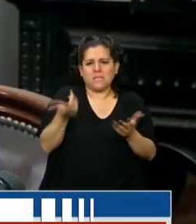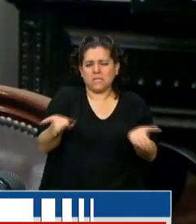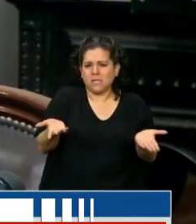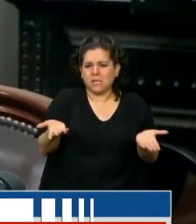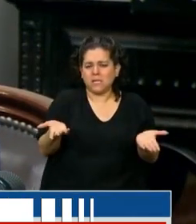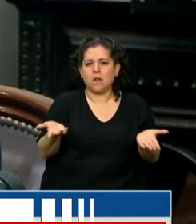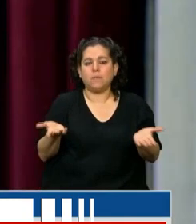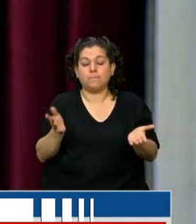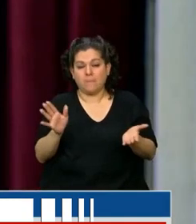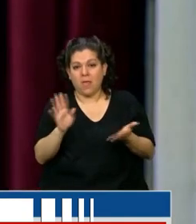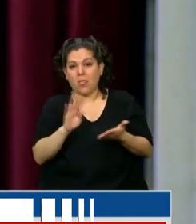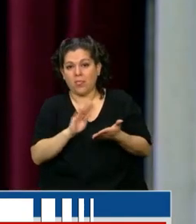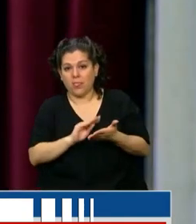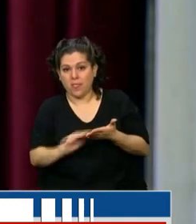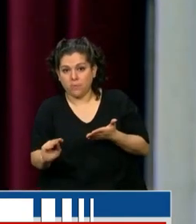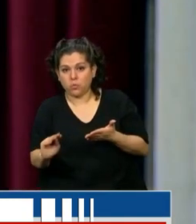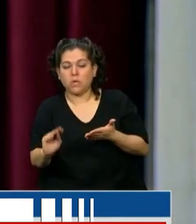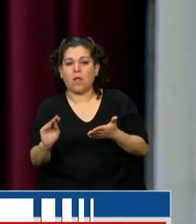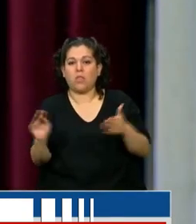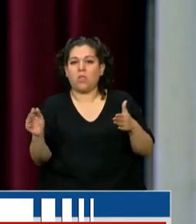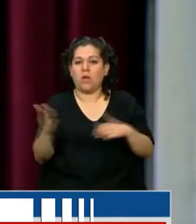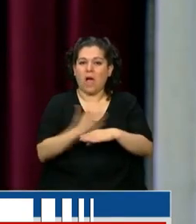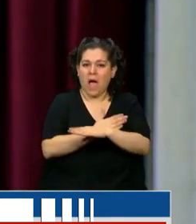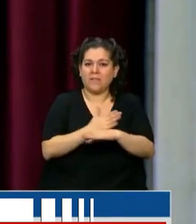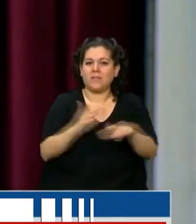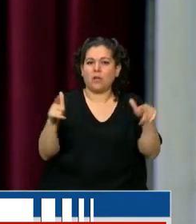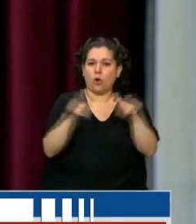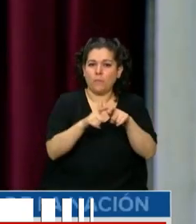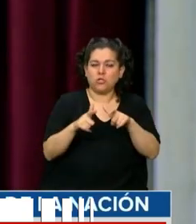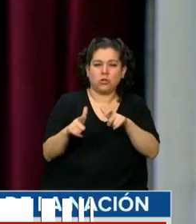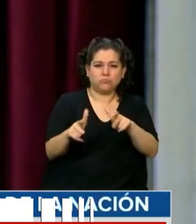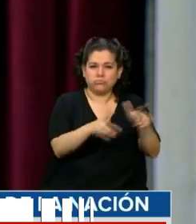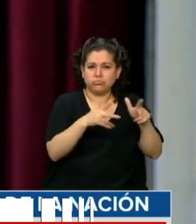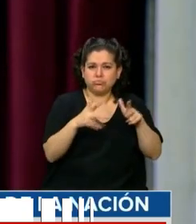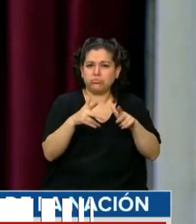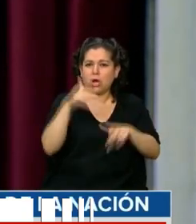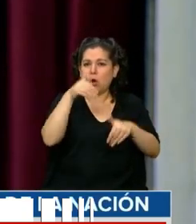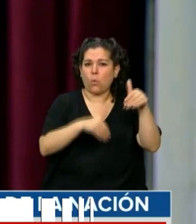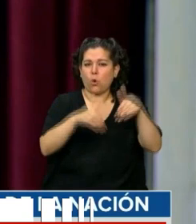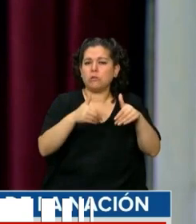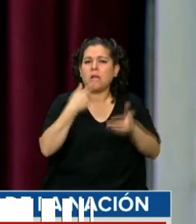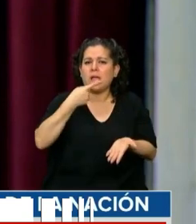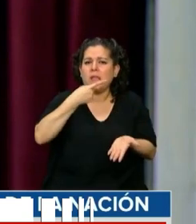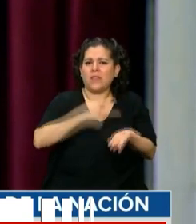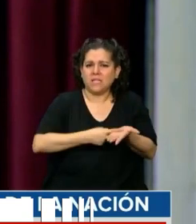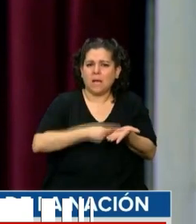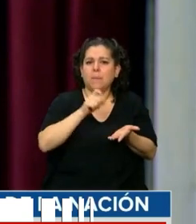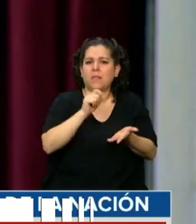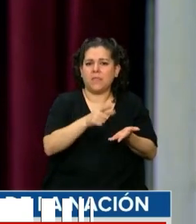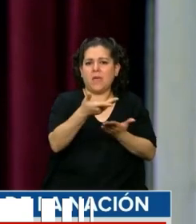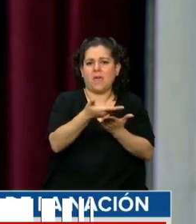del 60%. Si hoy consideramos este índice que surge el Procrear, estaría cerca